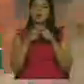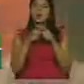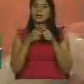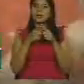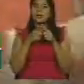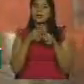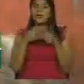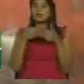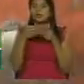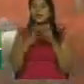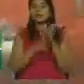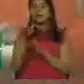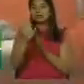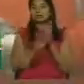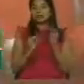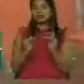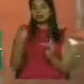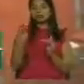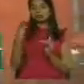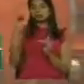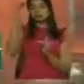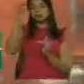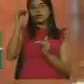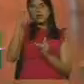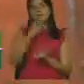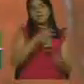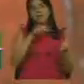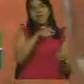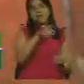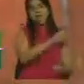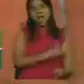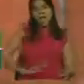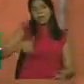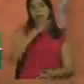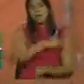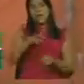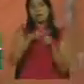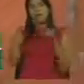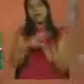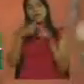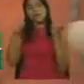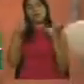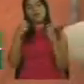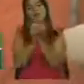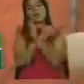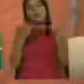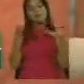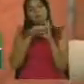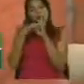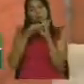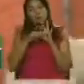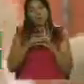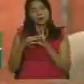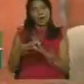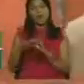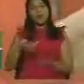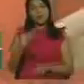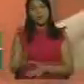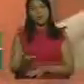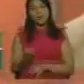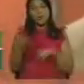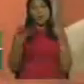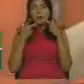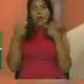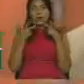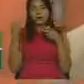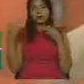mercado internacional, es decir, decretar lo que es el hambre del pueblo. Acá hay un gobierno que por el ejercicio de la independencia y la soberanía es capaz de la política